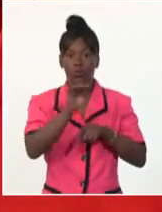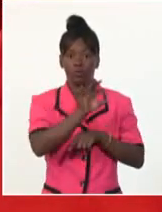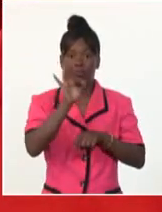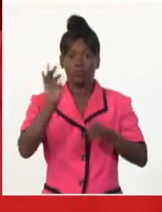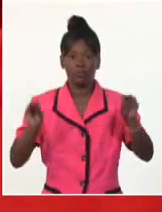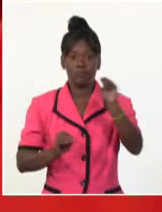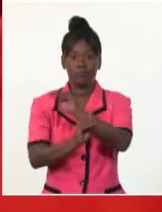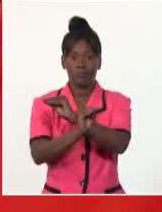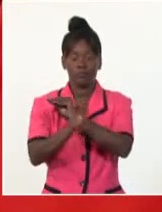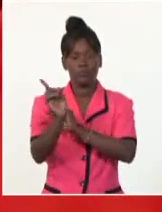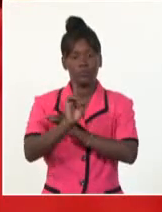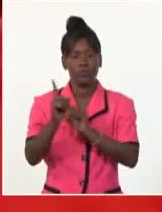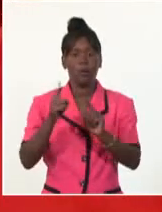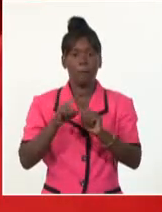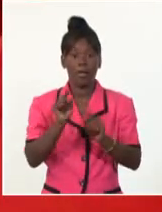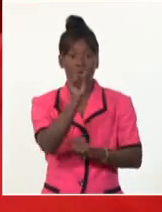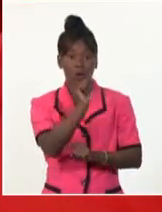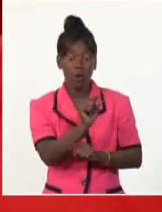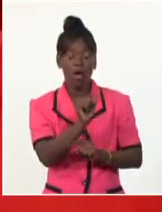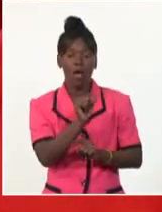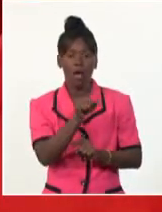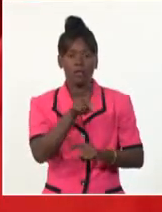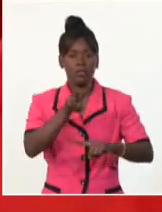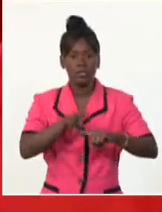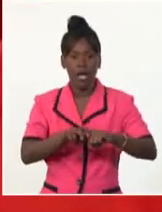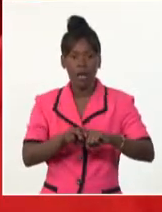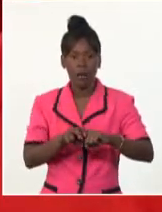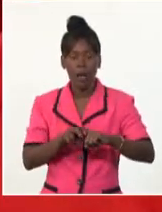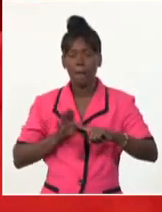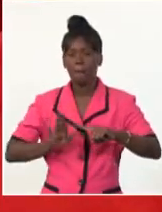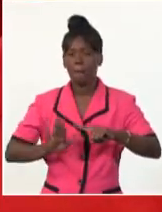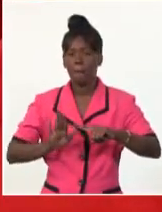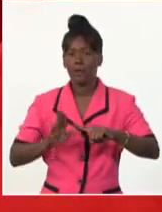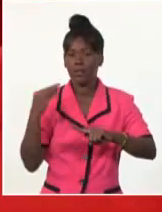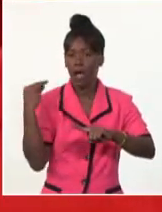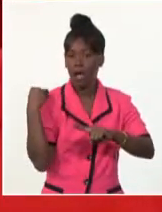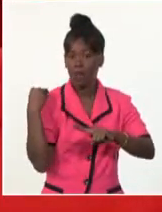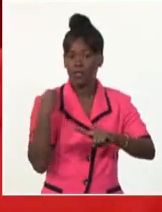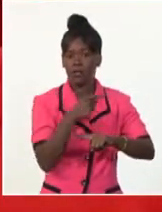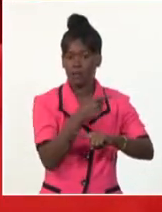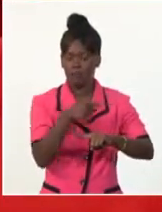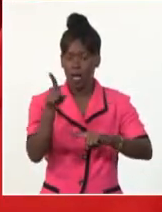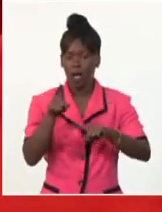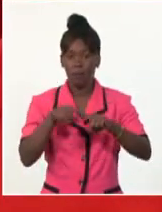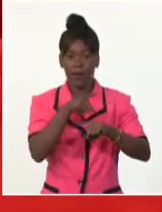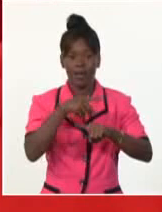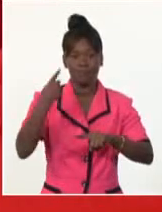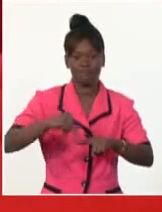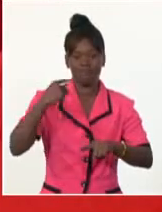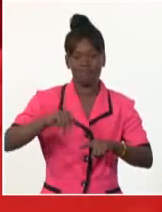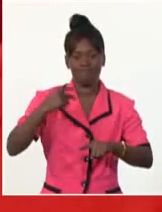tenemos que utilizar, está listo. Además, en toda la preparación, el hombre se ha estado preparando en primera.